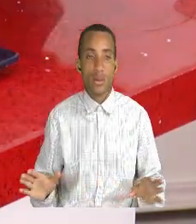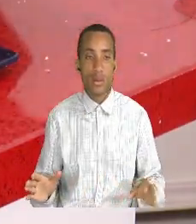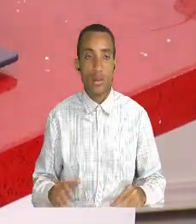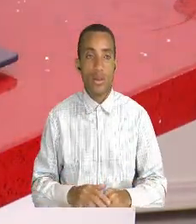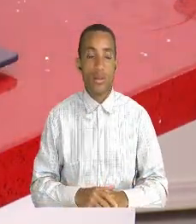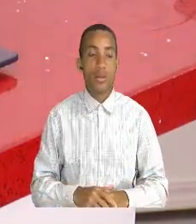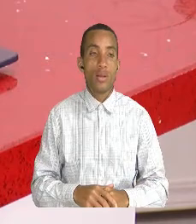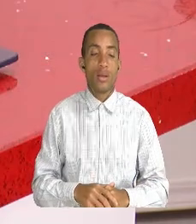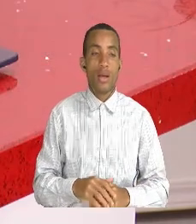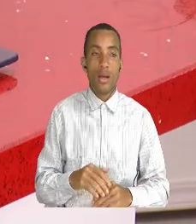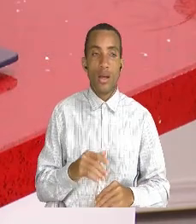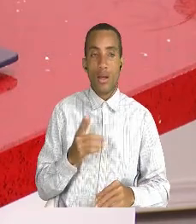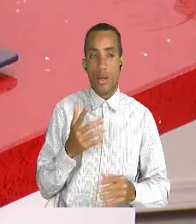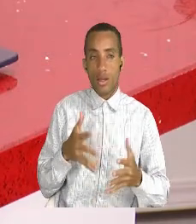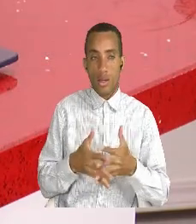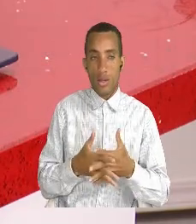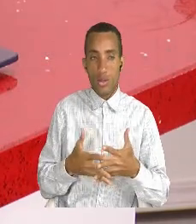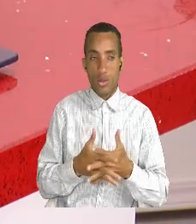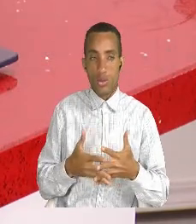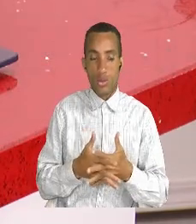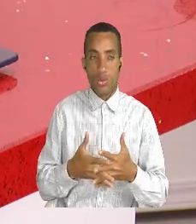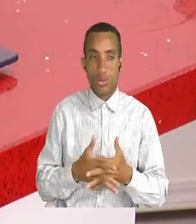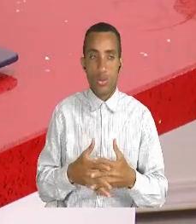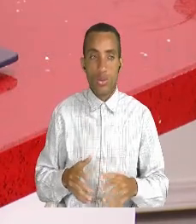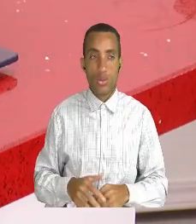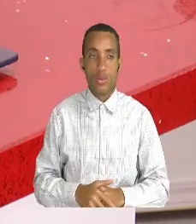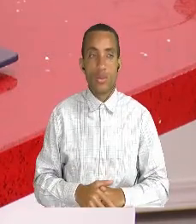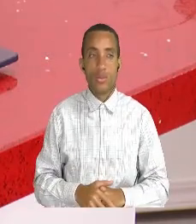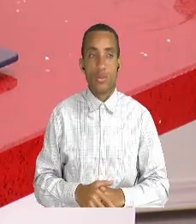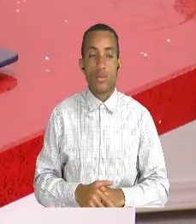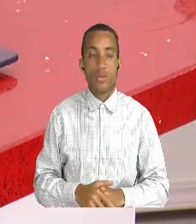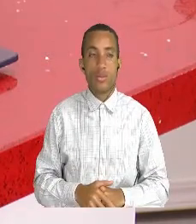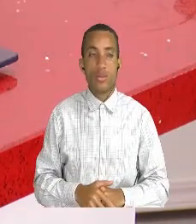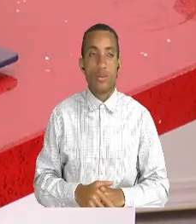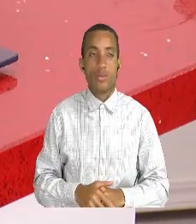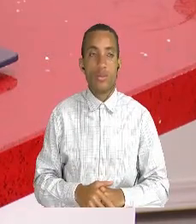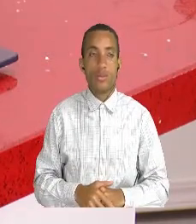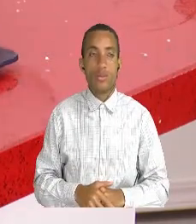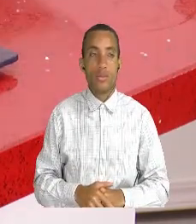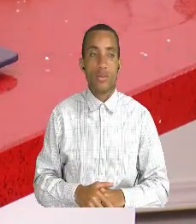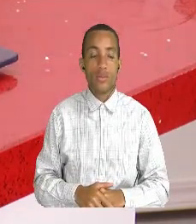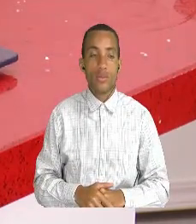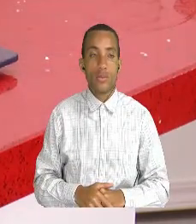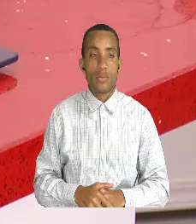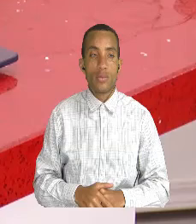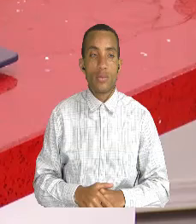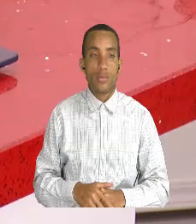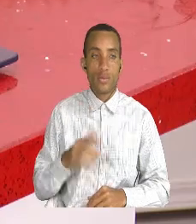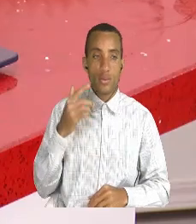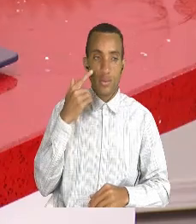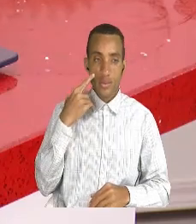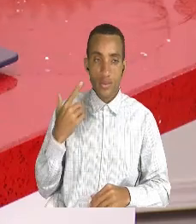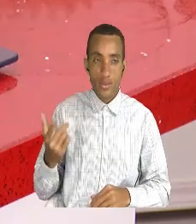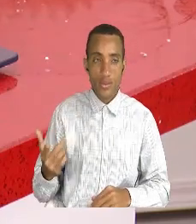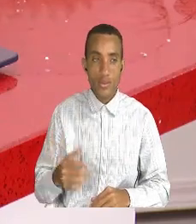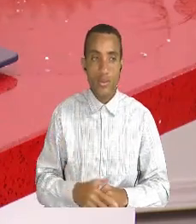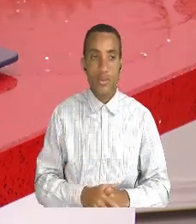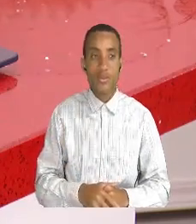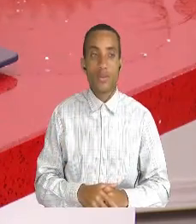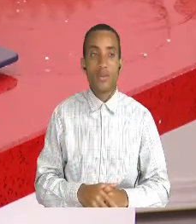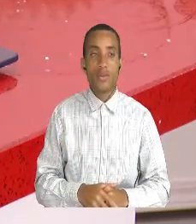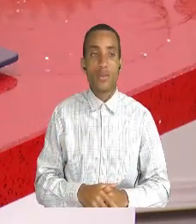nuestro arroz. Nuestro arroz. Ok, entonces para poder observar lo que sigue después, es